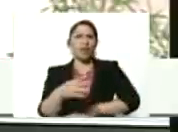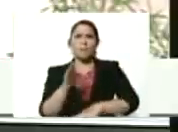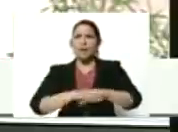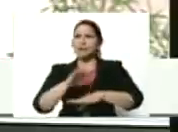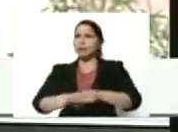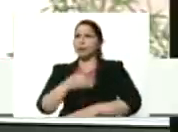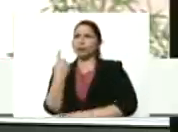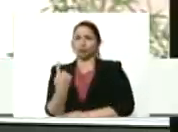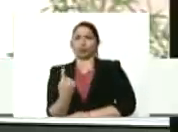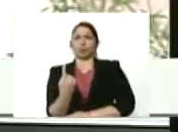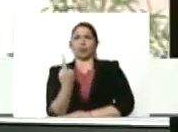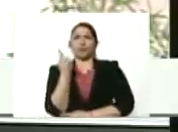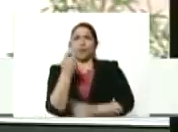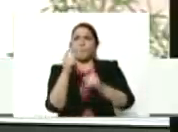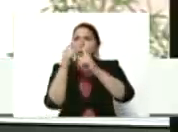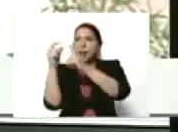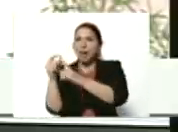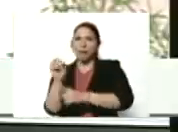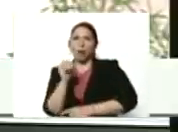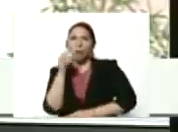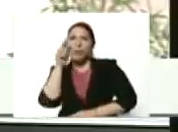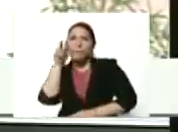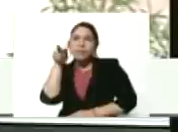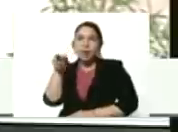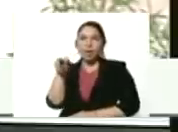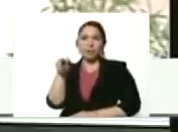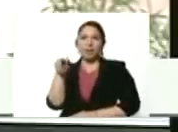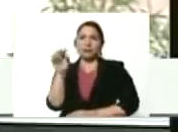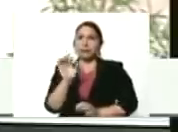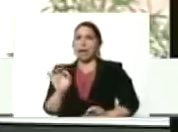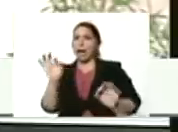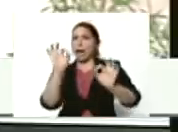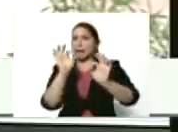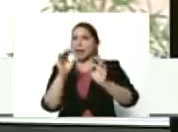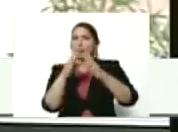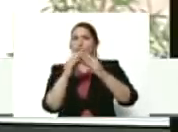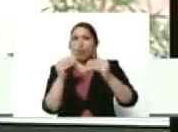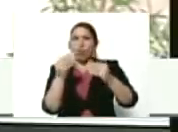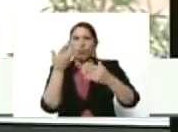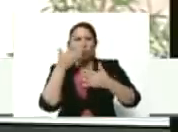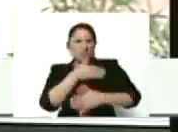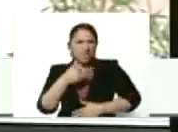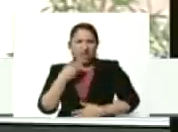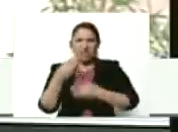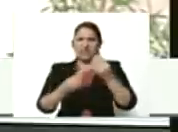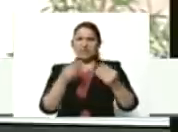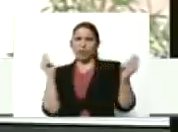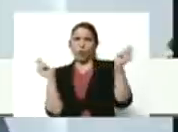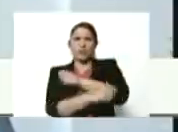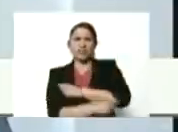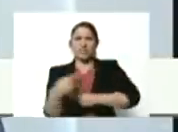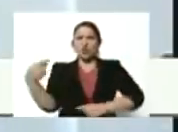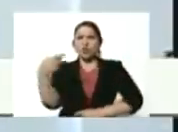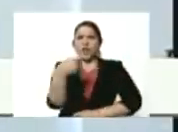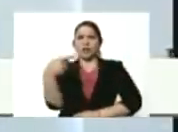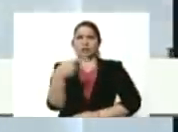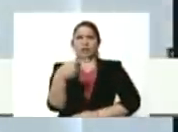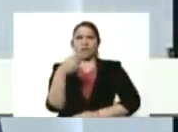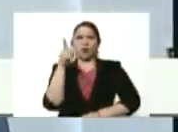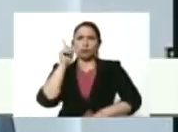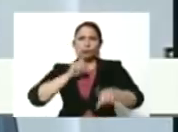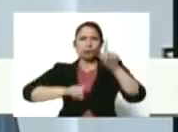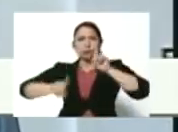gesto, una palabra, una mirada, nada. Todos tratan de revertirlo y convertirlo en negativo, de